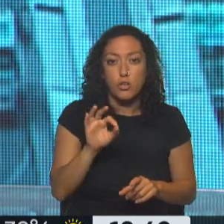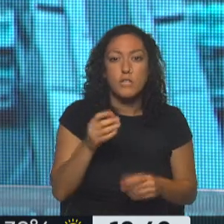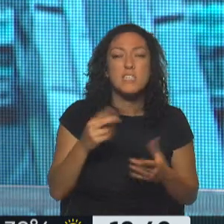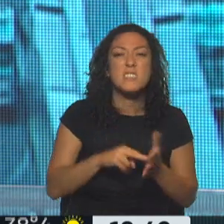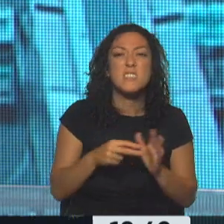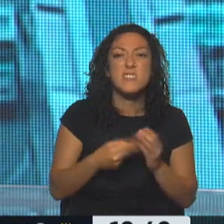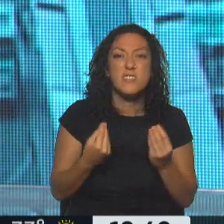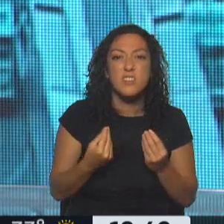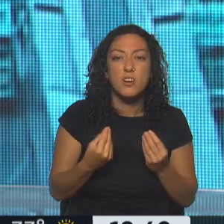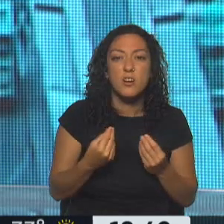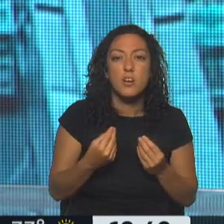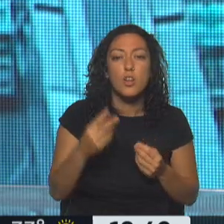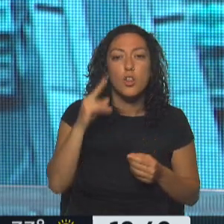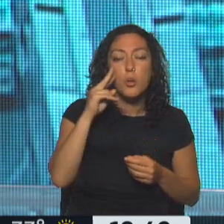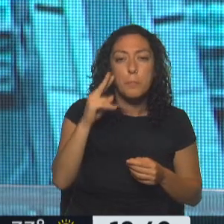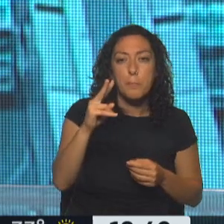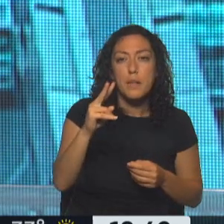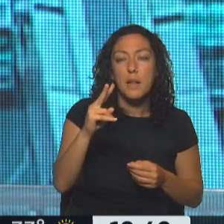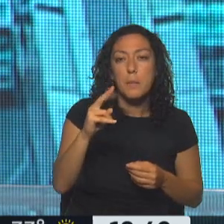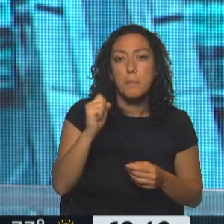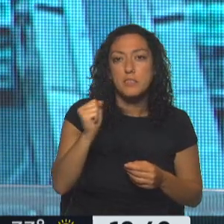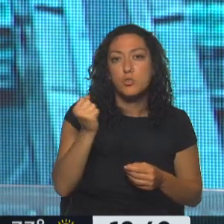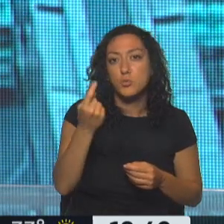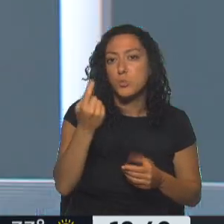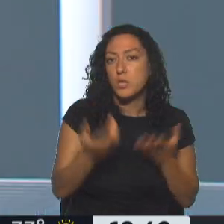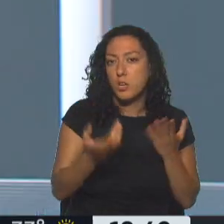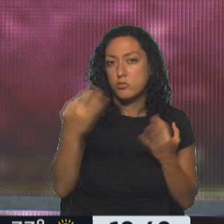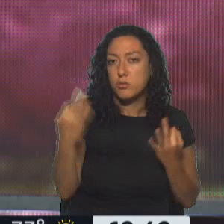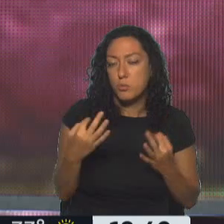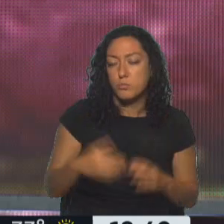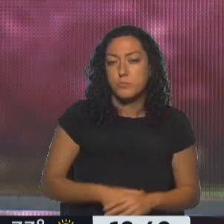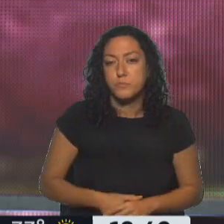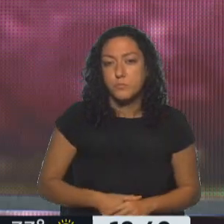por arriba de los dos mil pesos el kilo eh Son el mostrador vamos a volver a hablar sobre este tema gracias